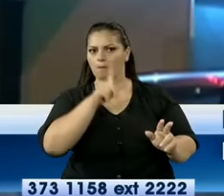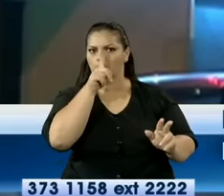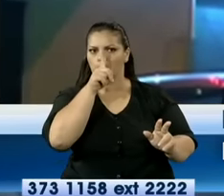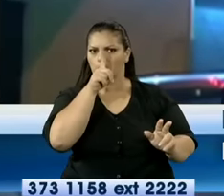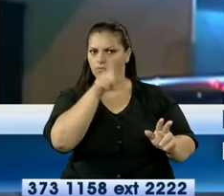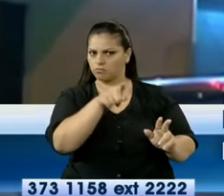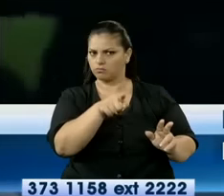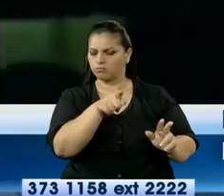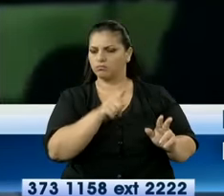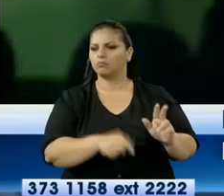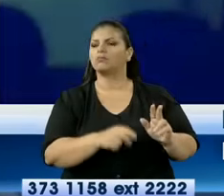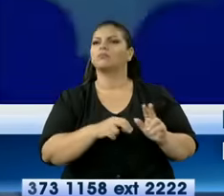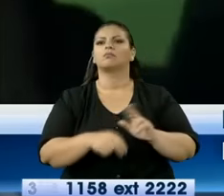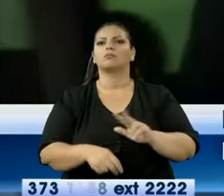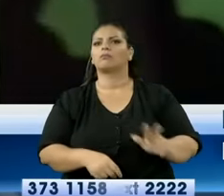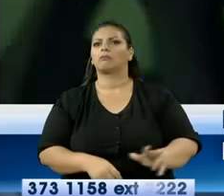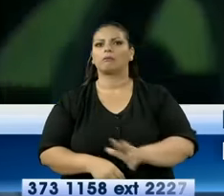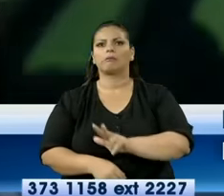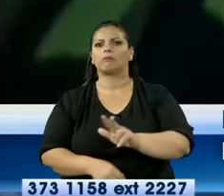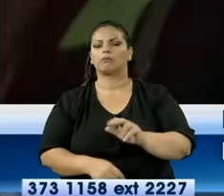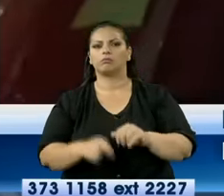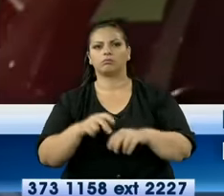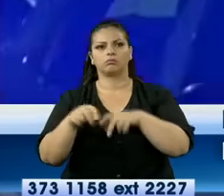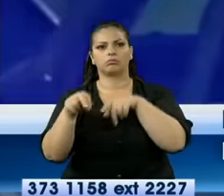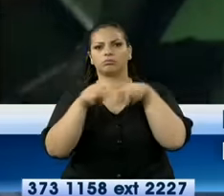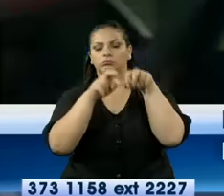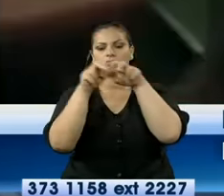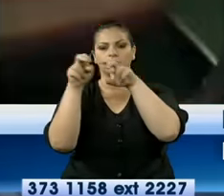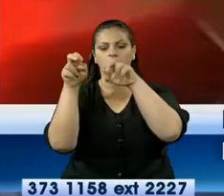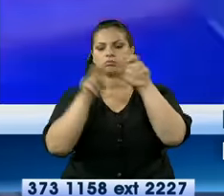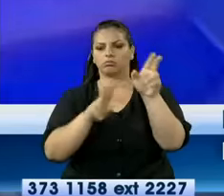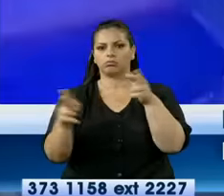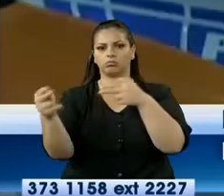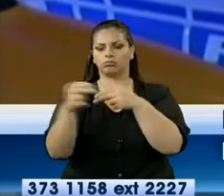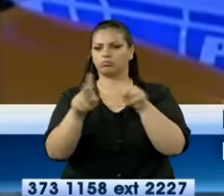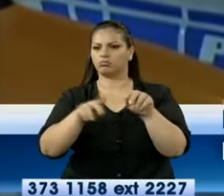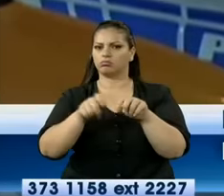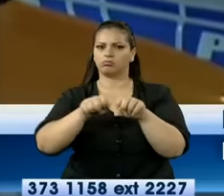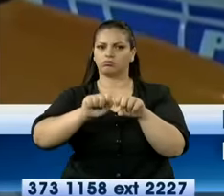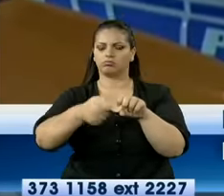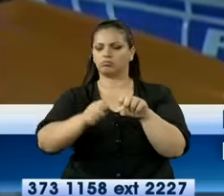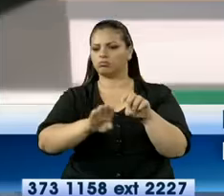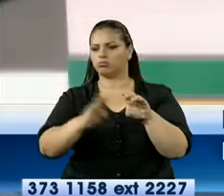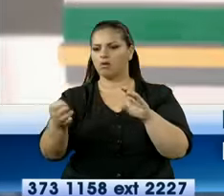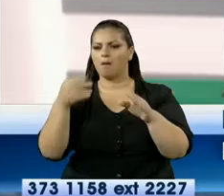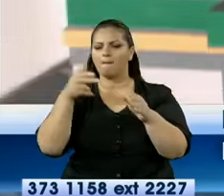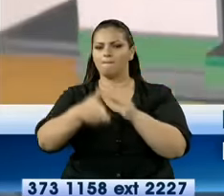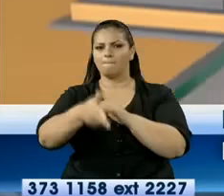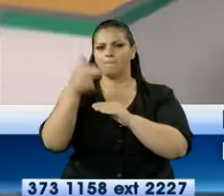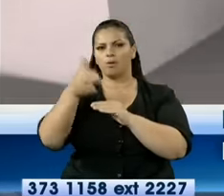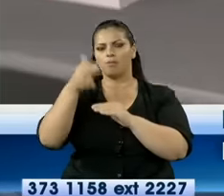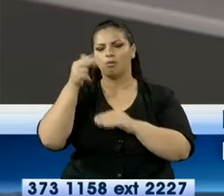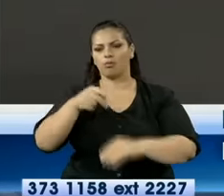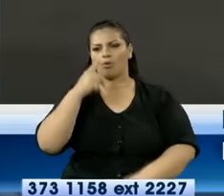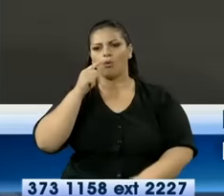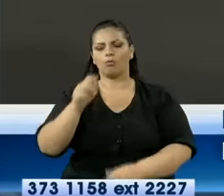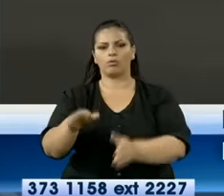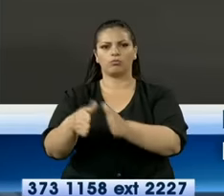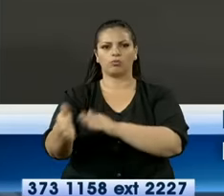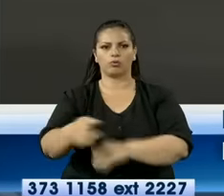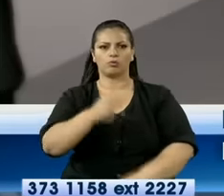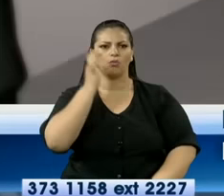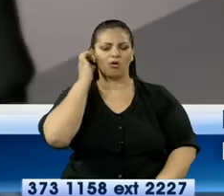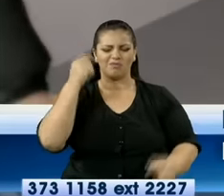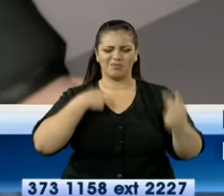falleció y la mujer resultó herida. La chica se fue a un centro de salud y un patrullero la llevó. El chico sí, yo le he visto que estaba ahí, pero la